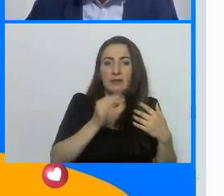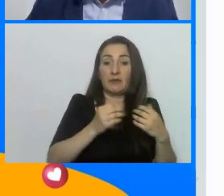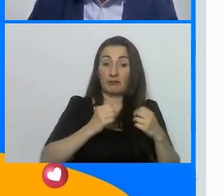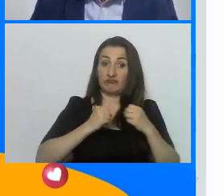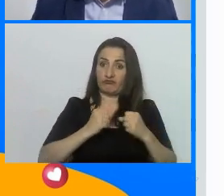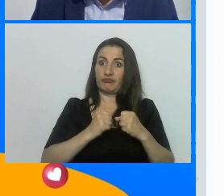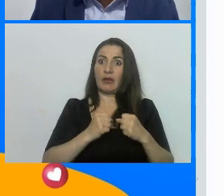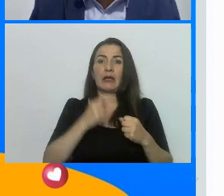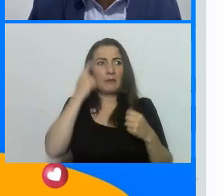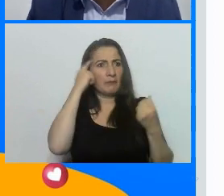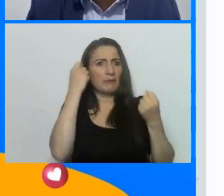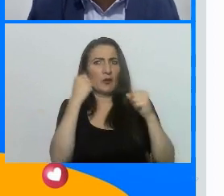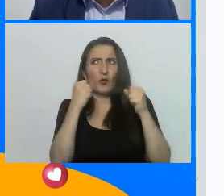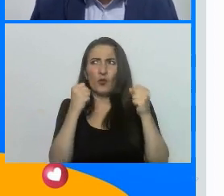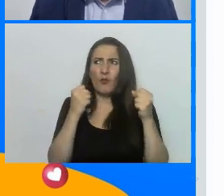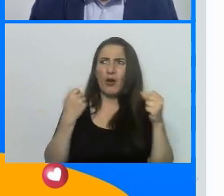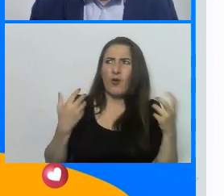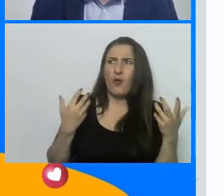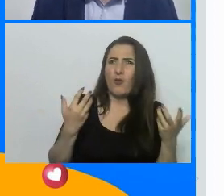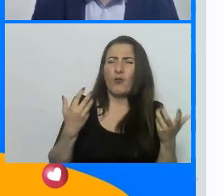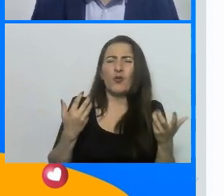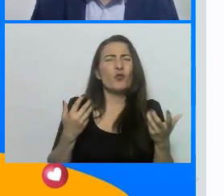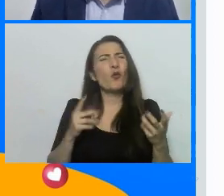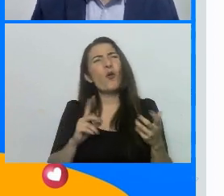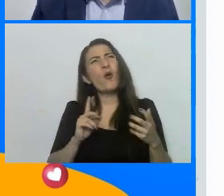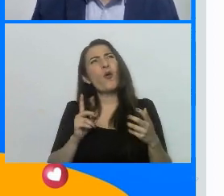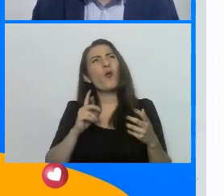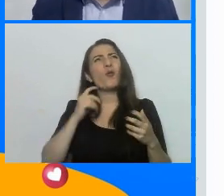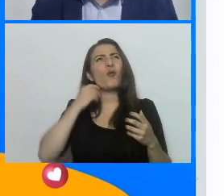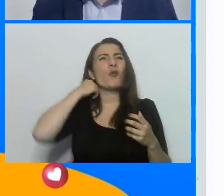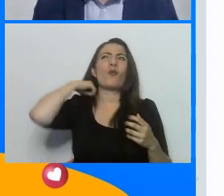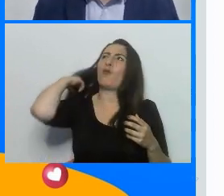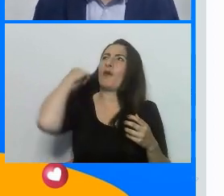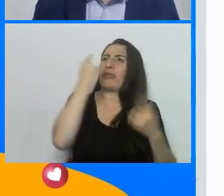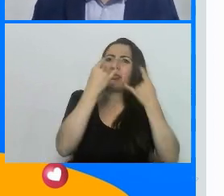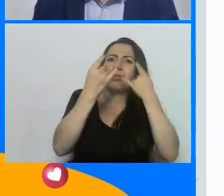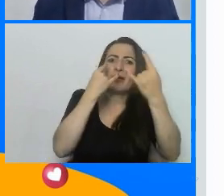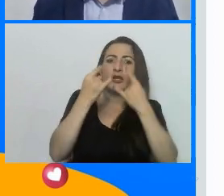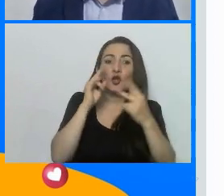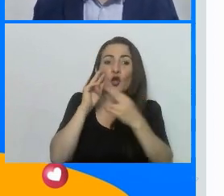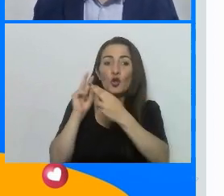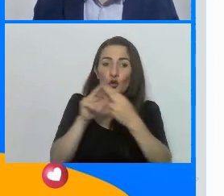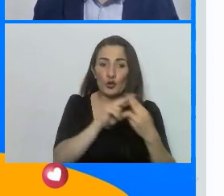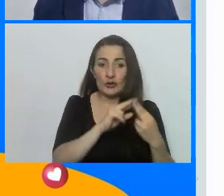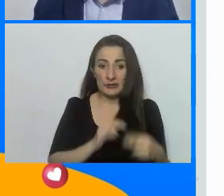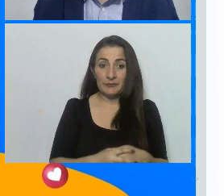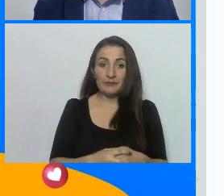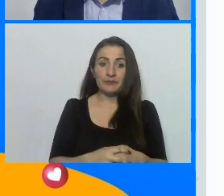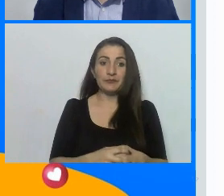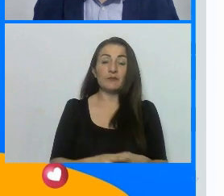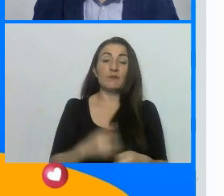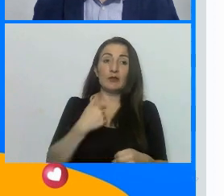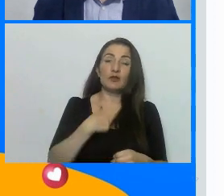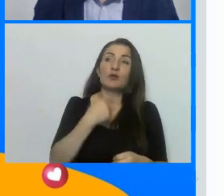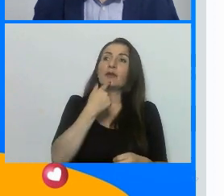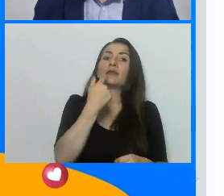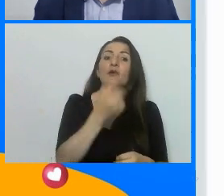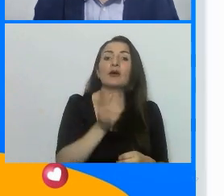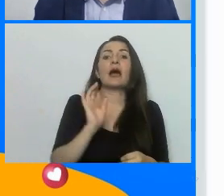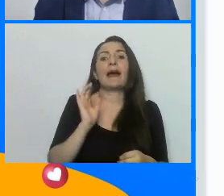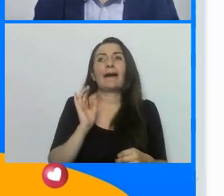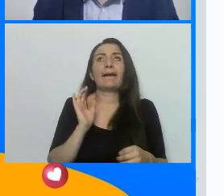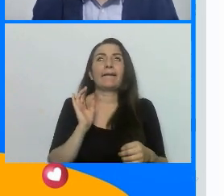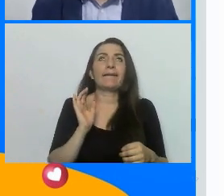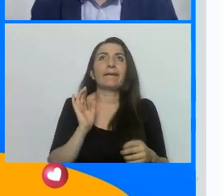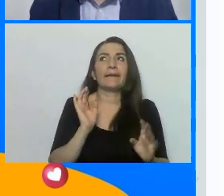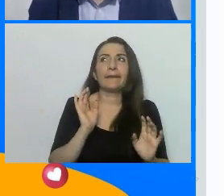de preocupación, y no antes de preocupación, sino como ha sido siempre ese interés por conocer, ¿no? Entonces, dense cuenta de que si yo les digo, no, es que la